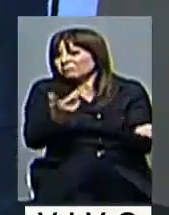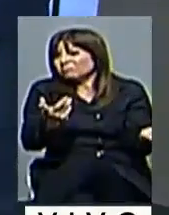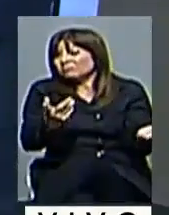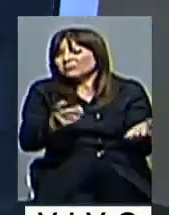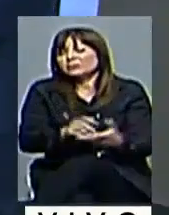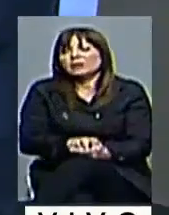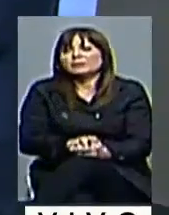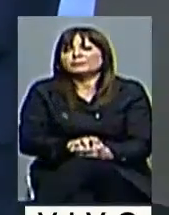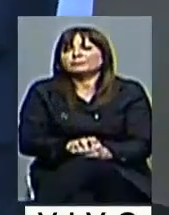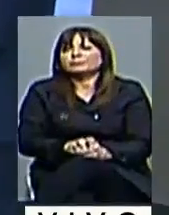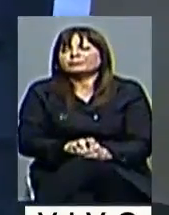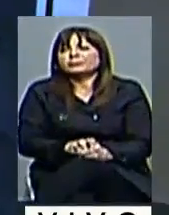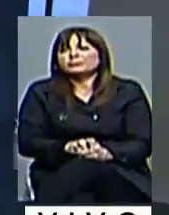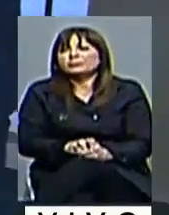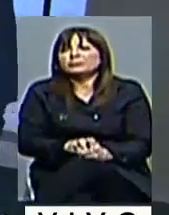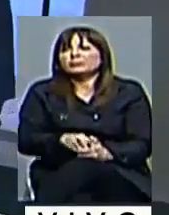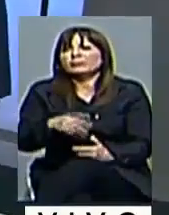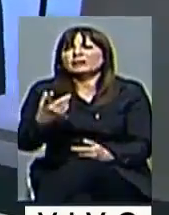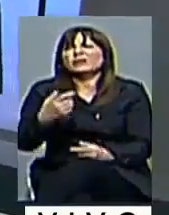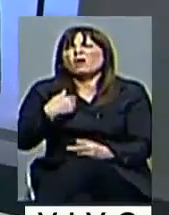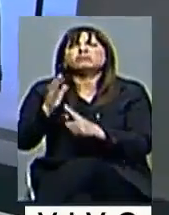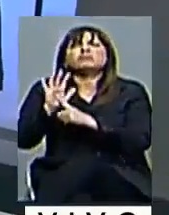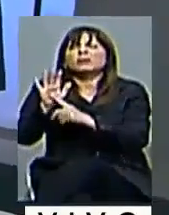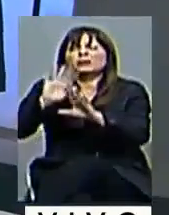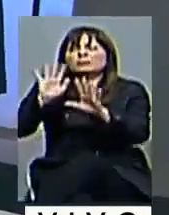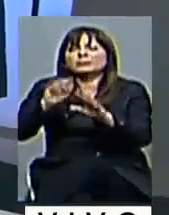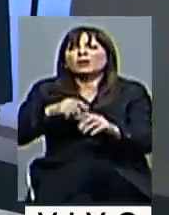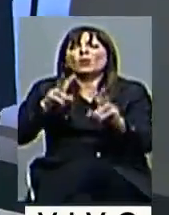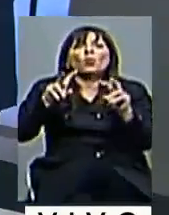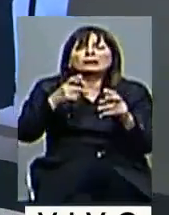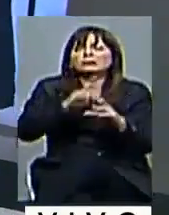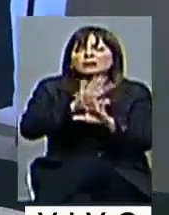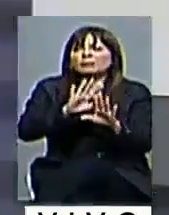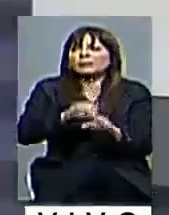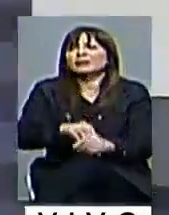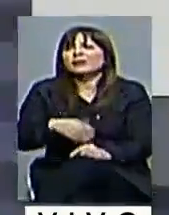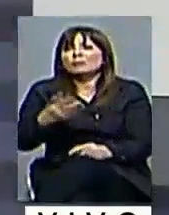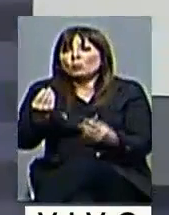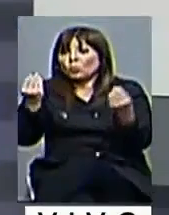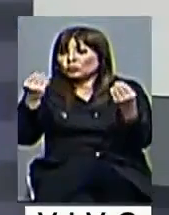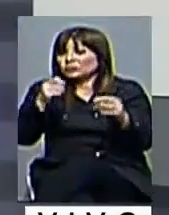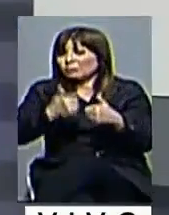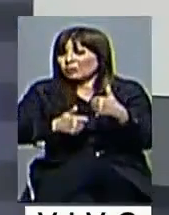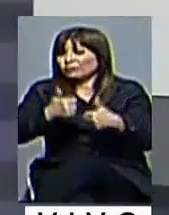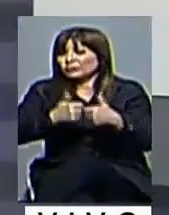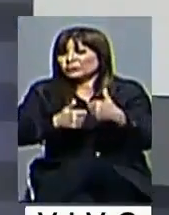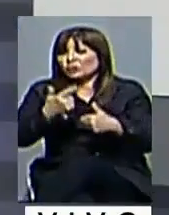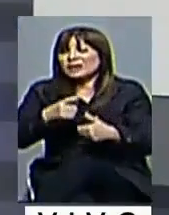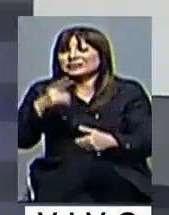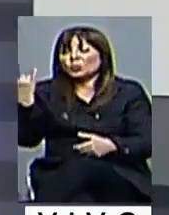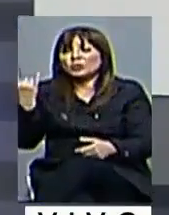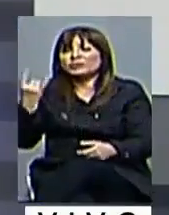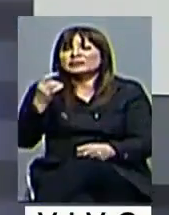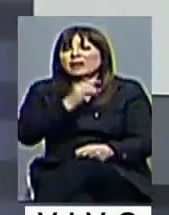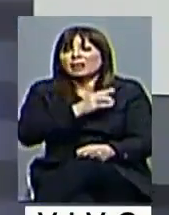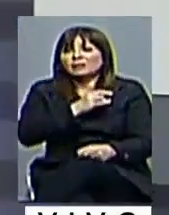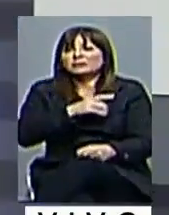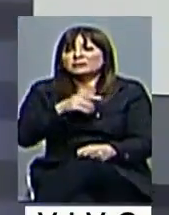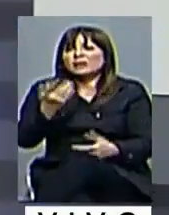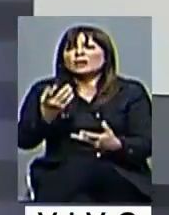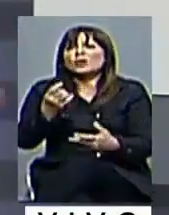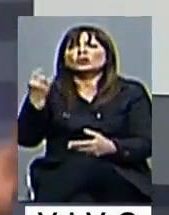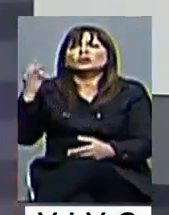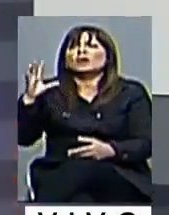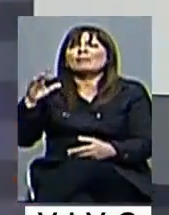casos, o sea, hay informes internacionales que te dan cuenta que muchas carreras que dan nuestras universidades, no solo